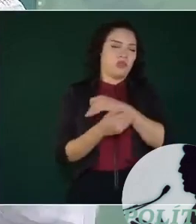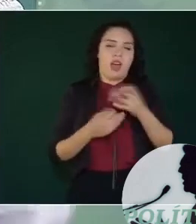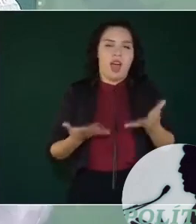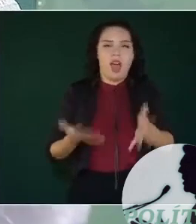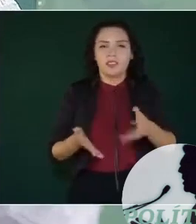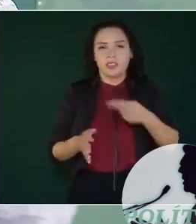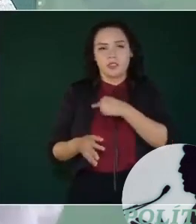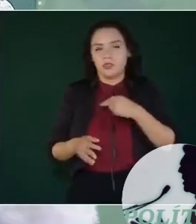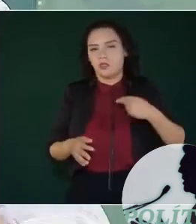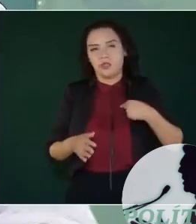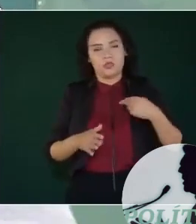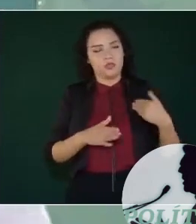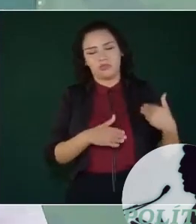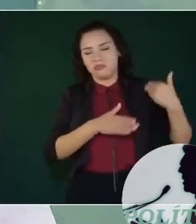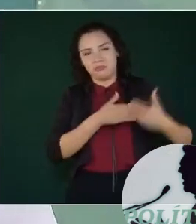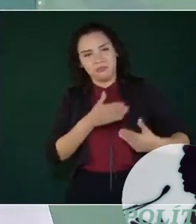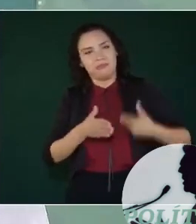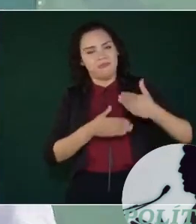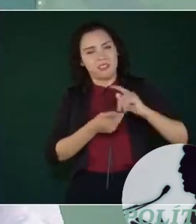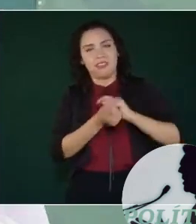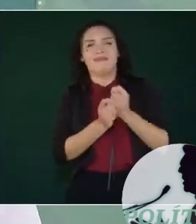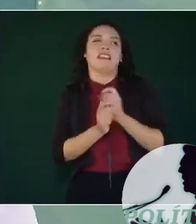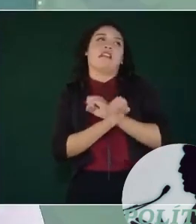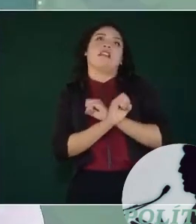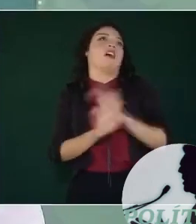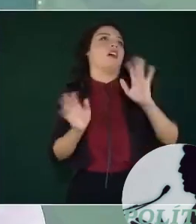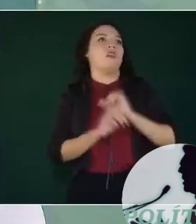estamos en un proceso de transformación, opositores.